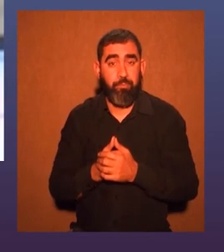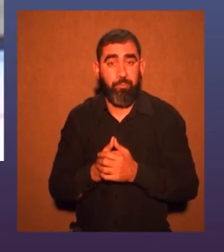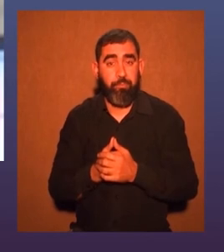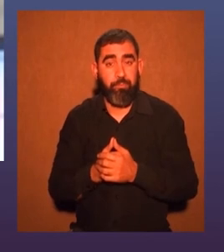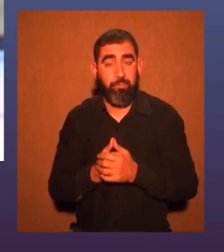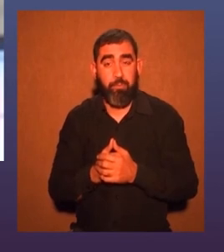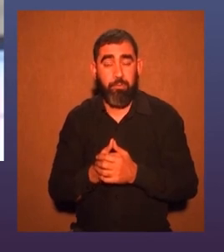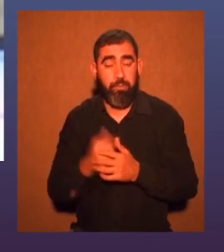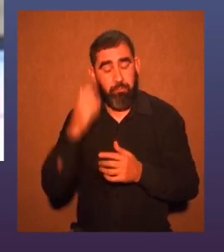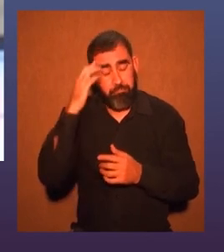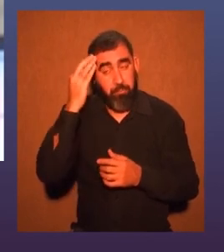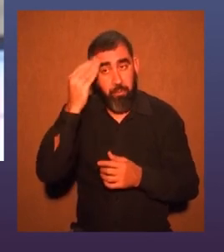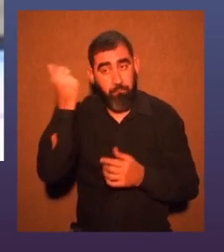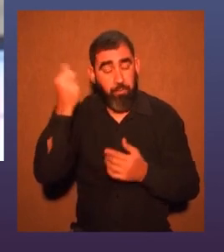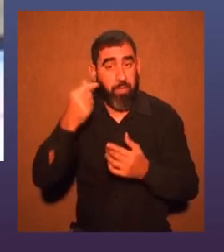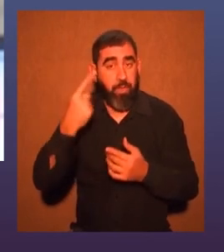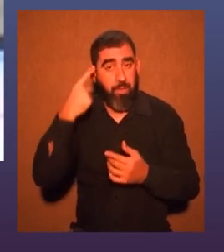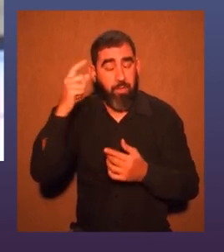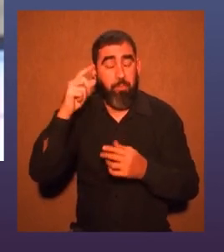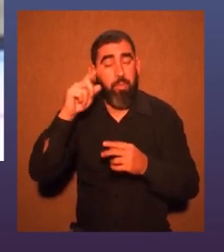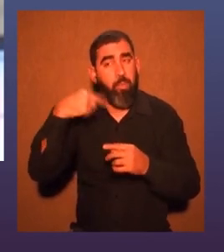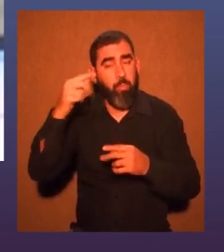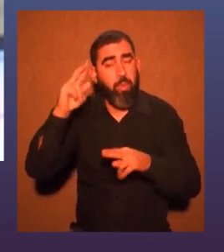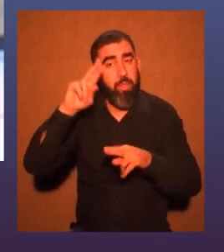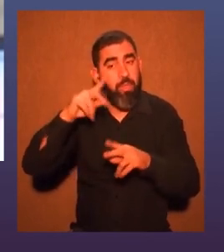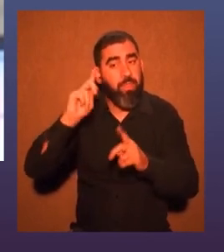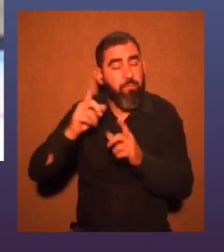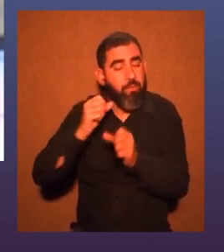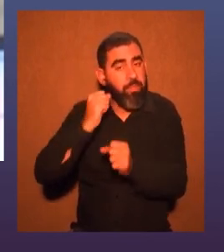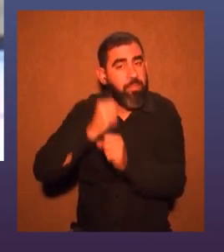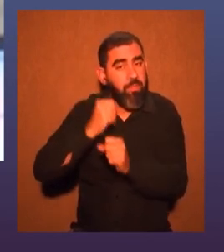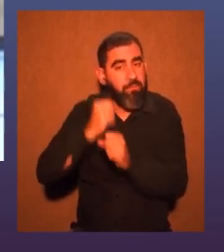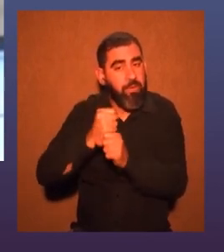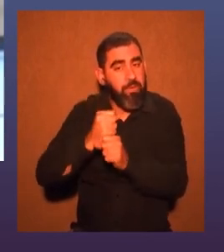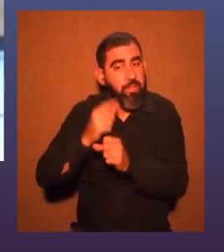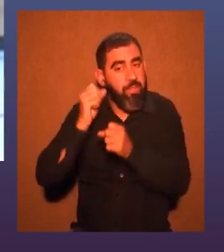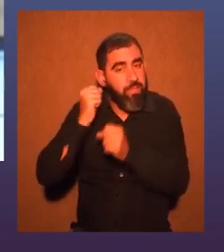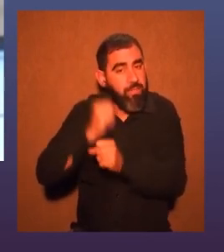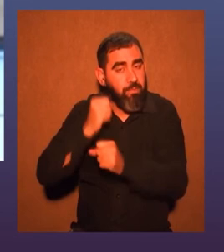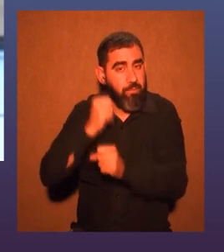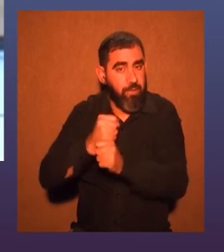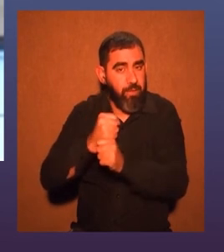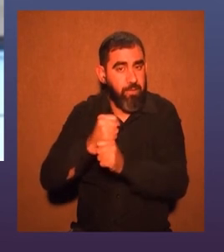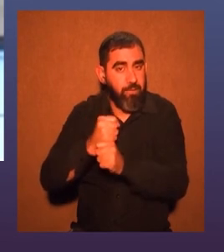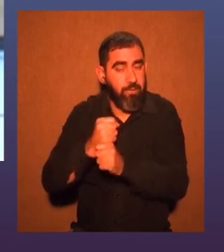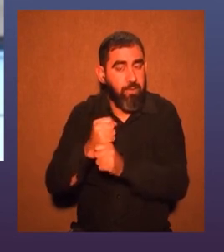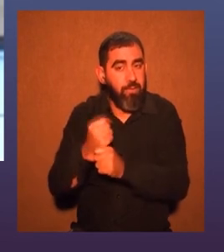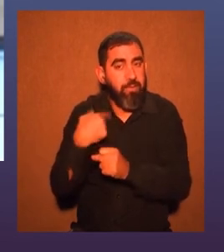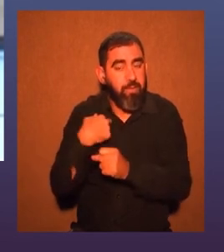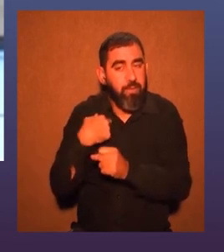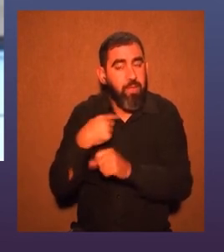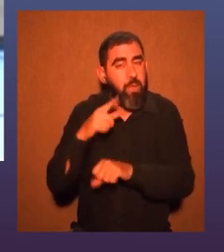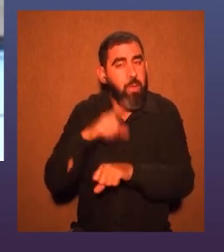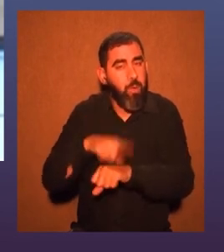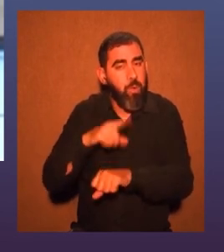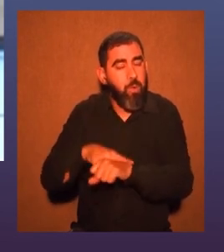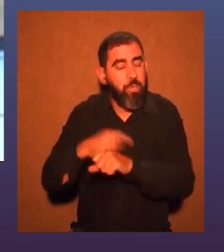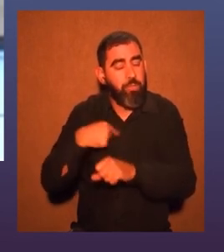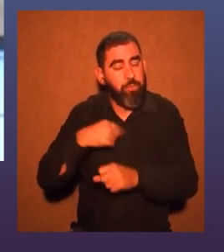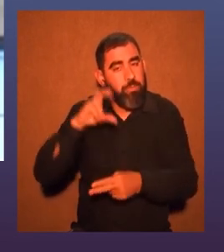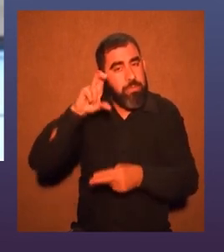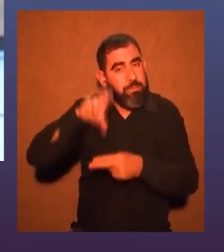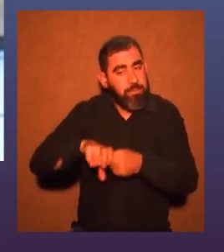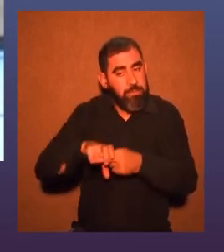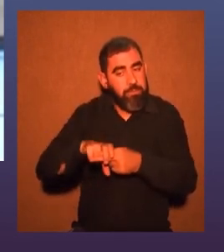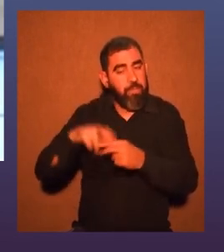y ya se fue, y después tenés que trabajar, eso, ¿no? Que dice Santiago, trabajar, decir, bueno, a tal hora me voy a sentar y